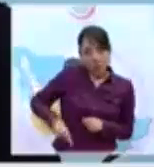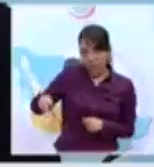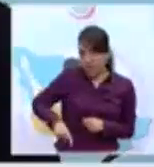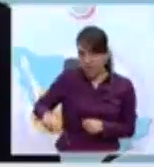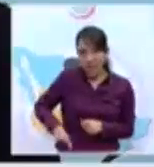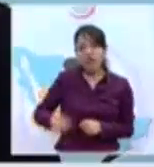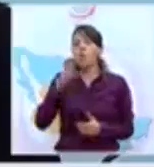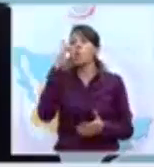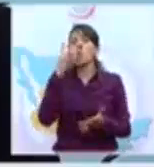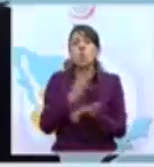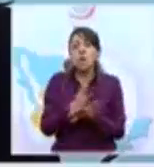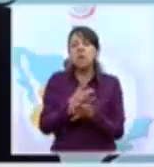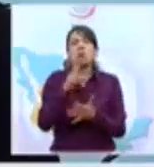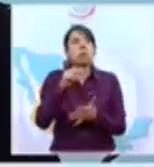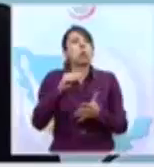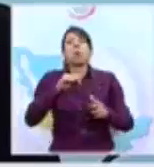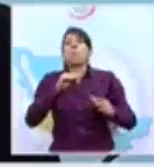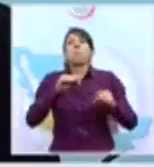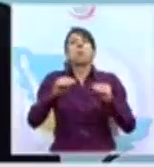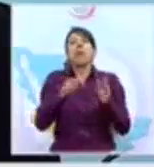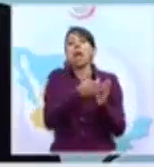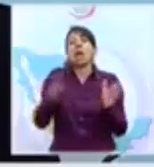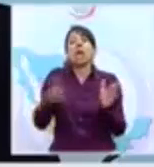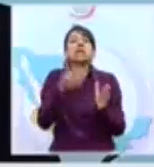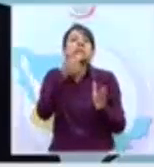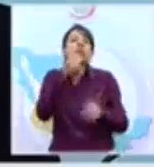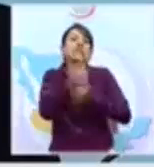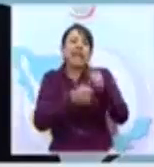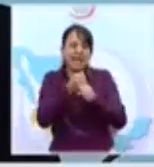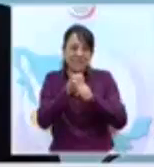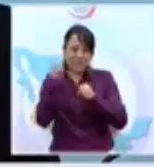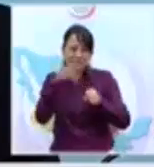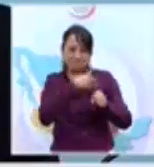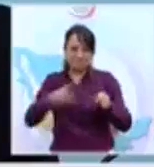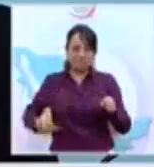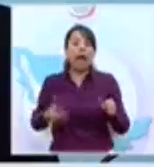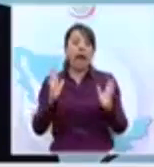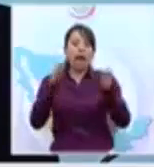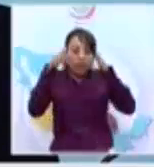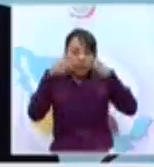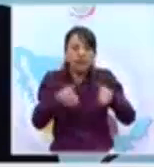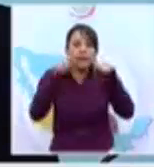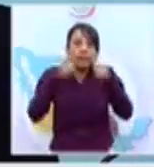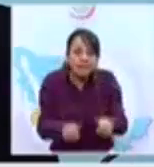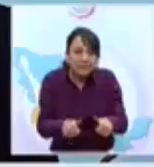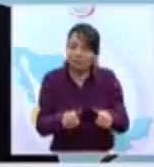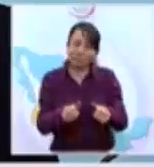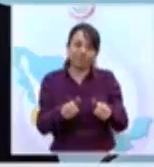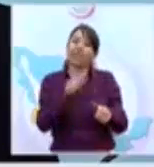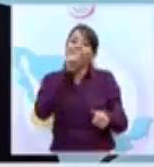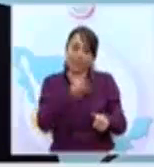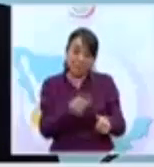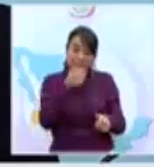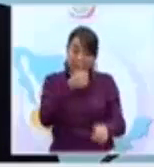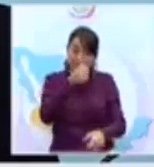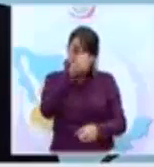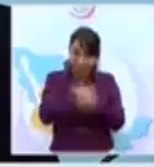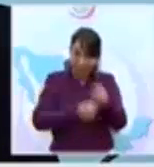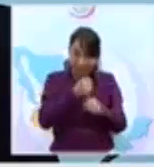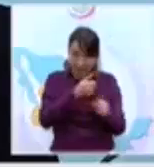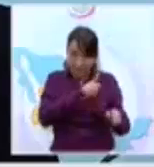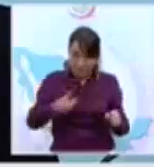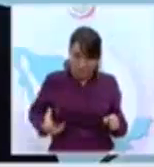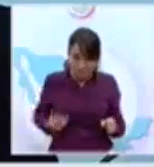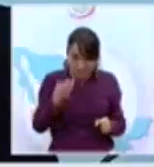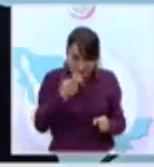de acciones de un sexenio. Estamos hablando de líneas de acción transeccionales. Y ojo, en